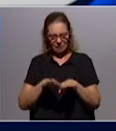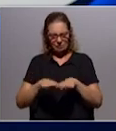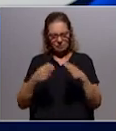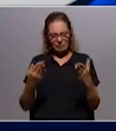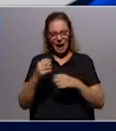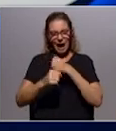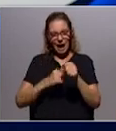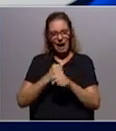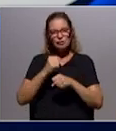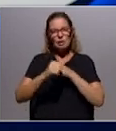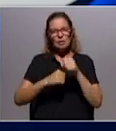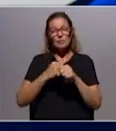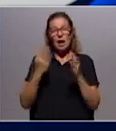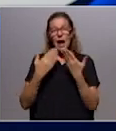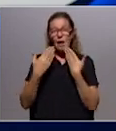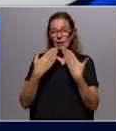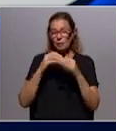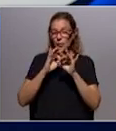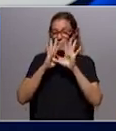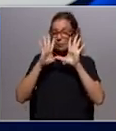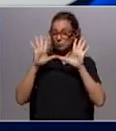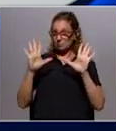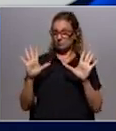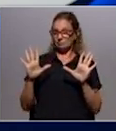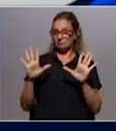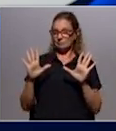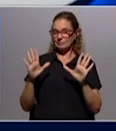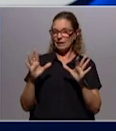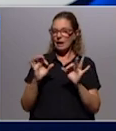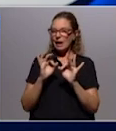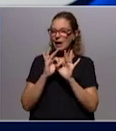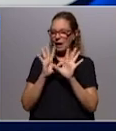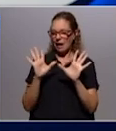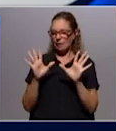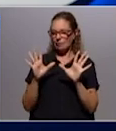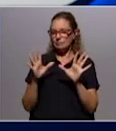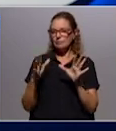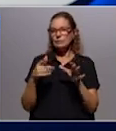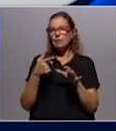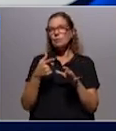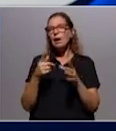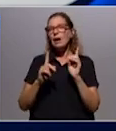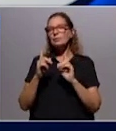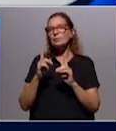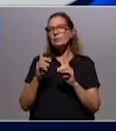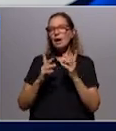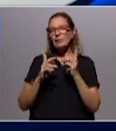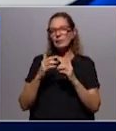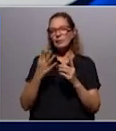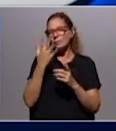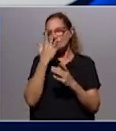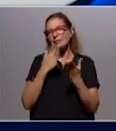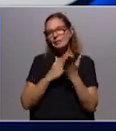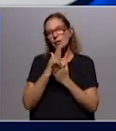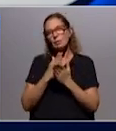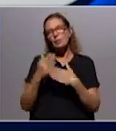editando anual pero hablábamos de la transparencia y tiene que ver con algunas algunas cuestiones que siempre pasan que forman parte del folklore de carnaval cuando